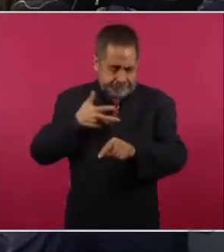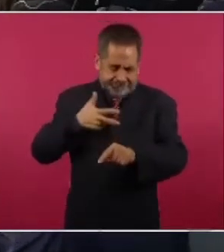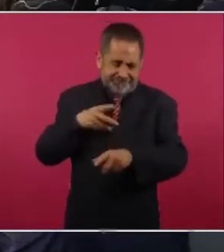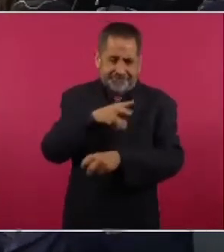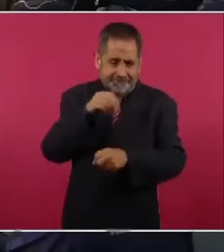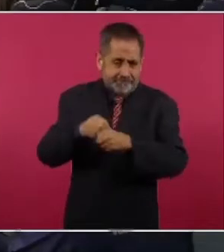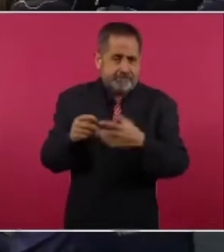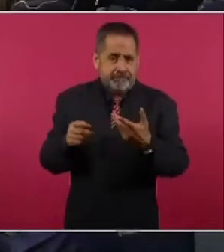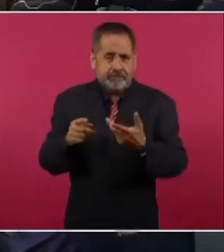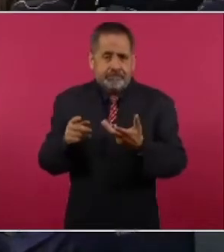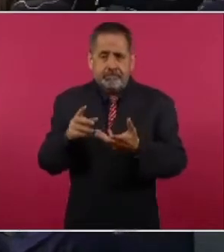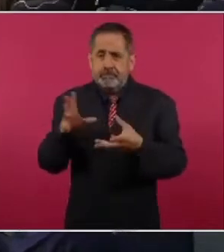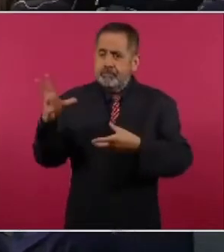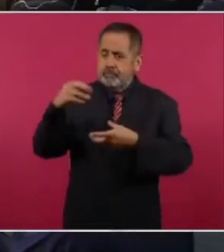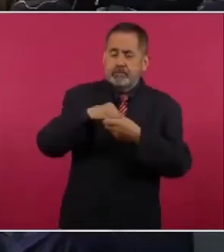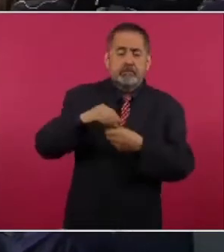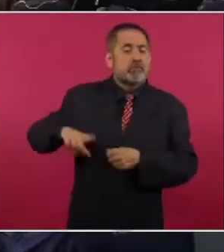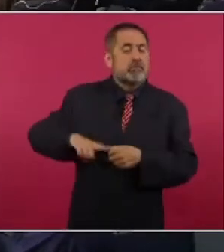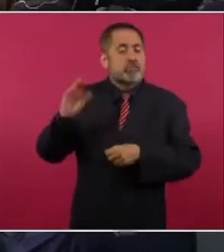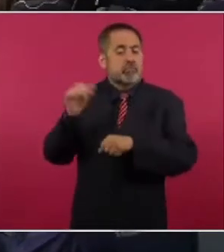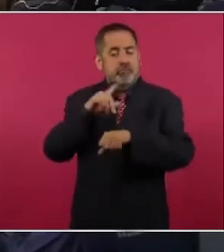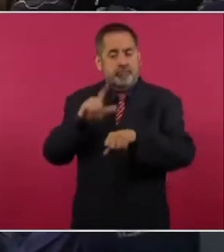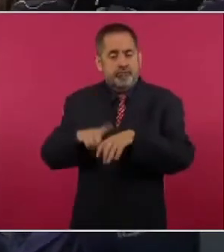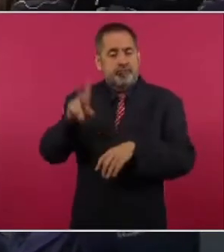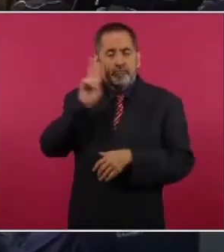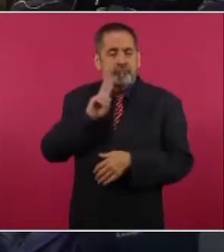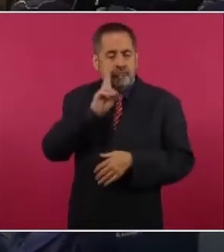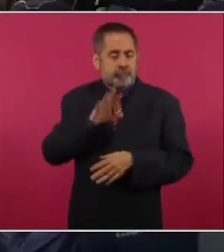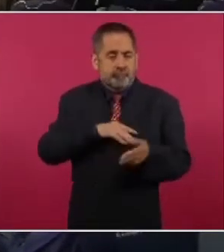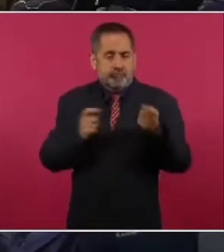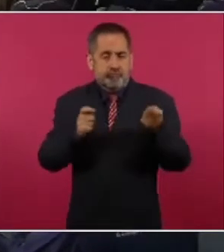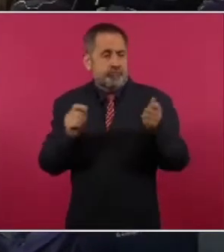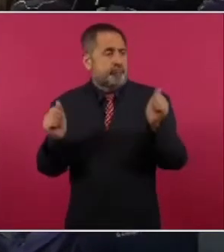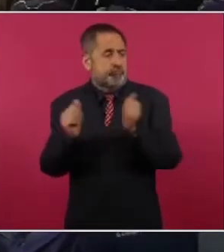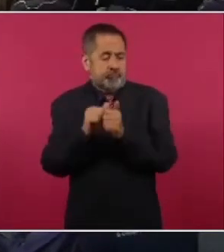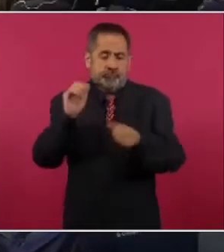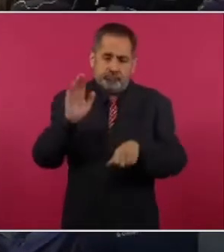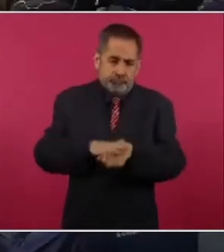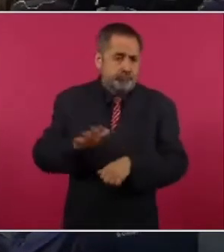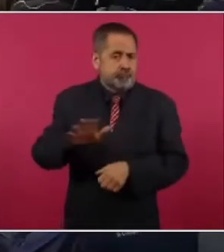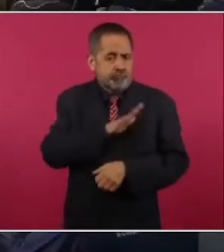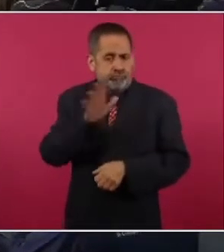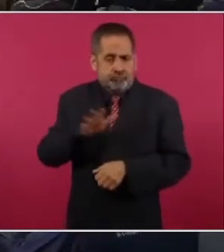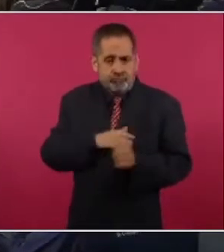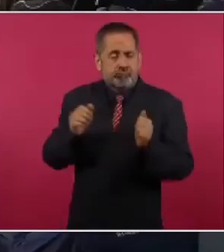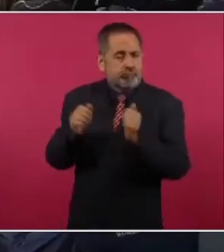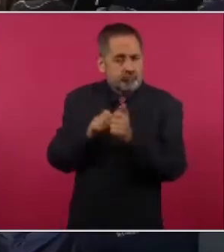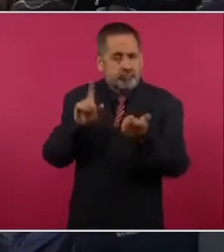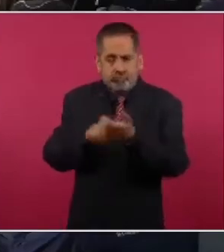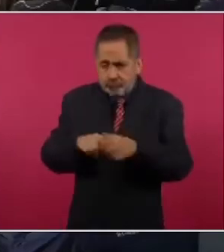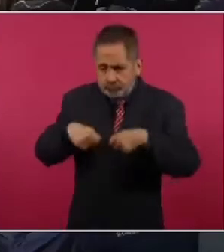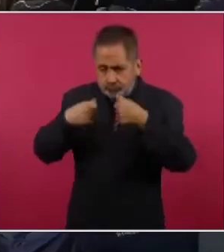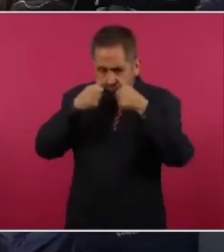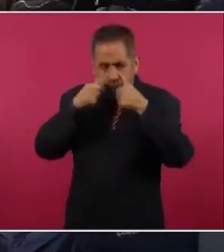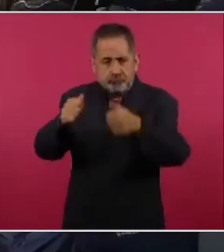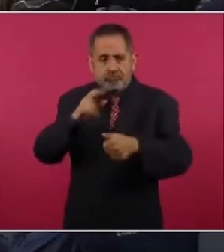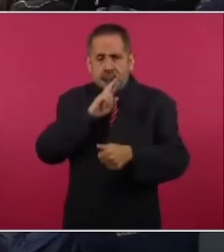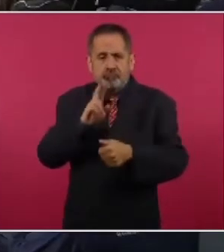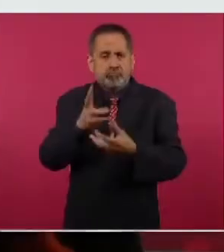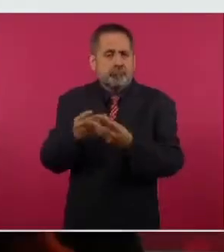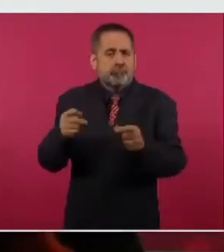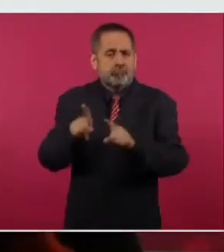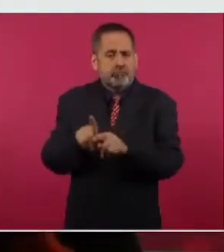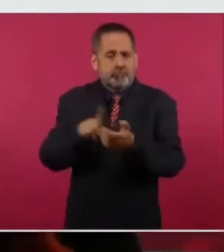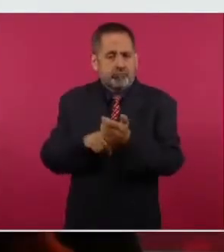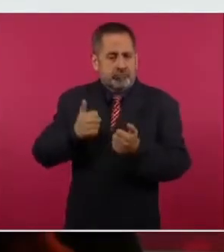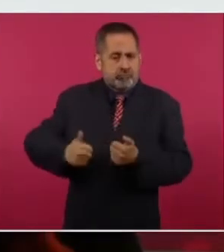la centralización, al gobierno federal, logremos incrementar su calidad y su capacidad de resolver ahí mismo en cada uno